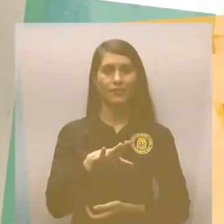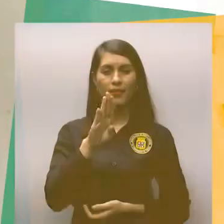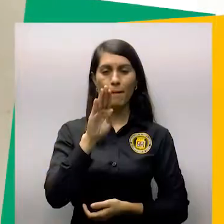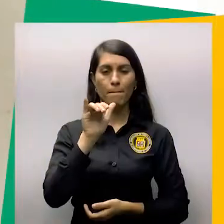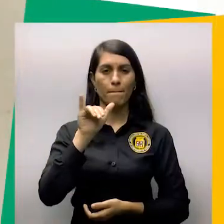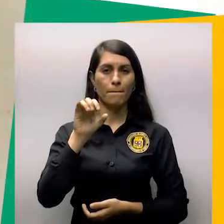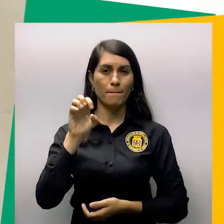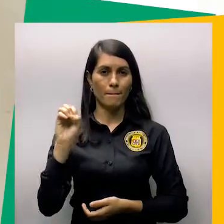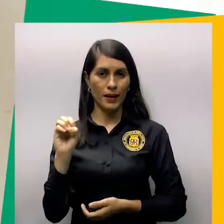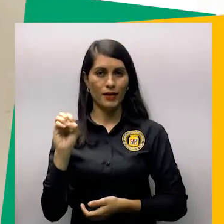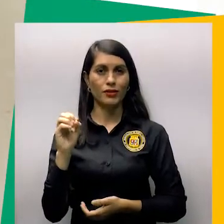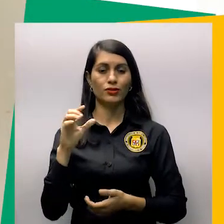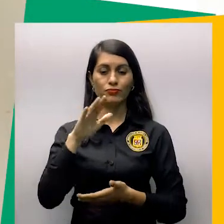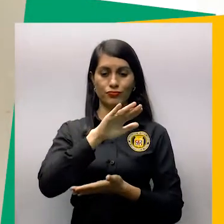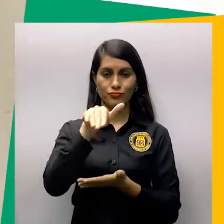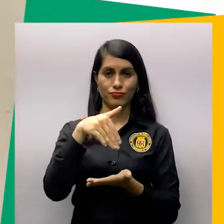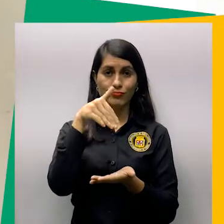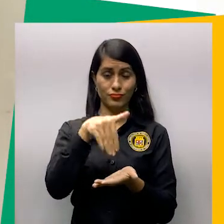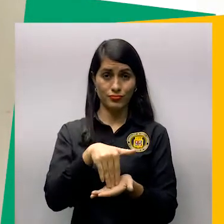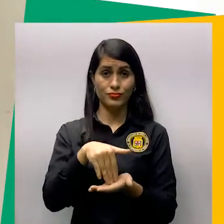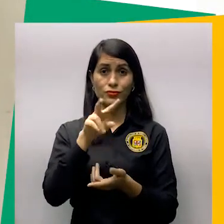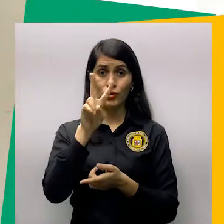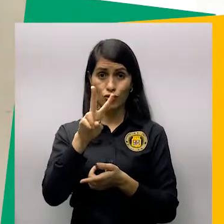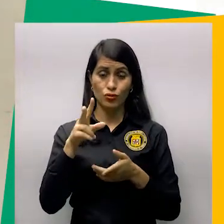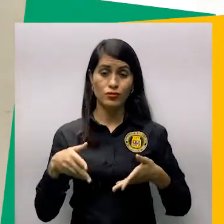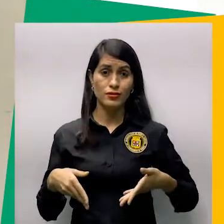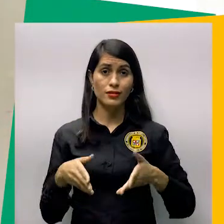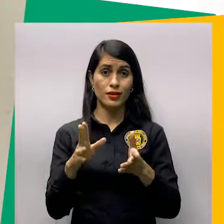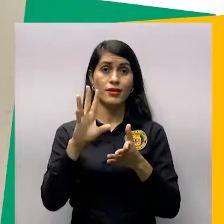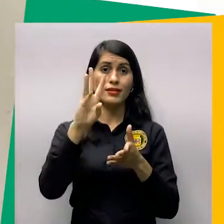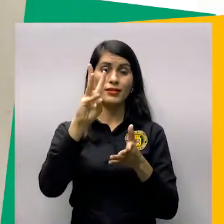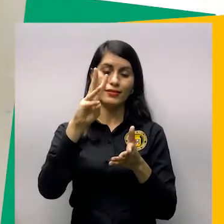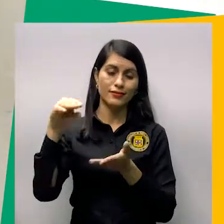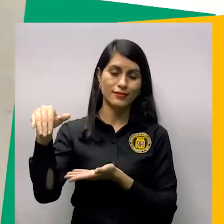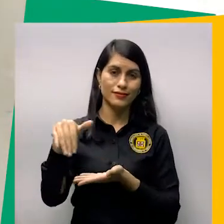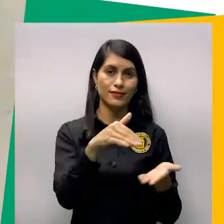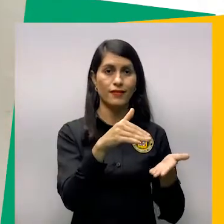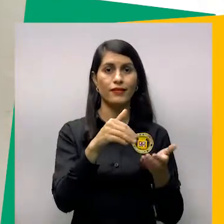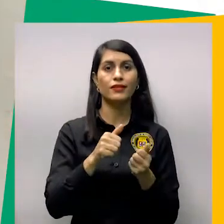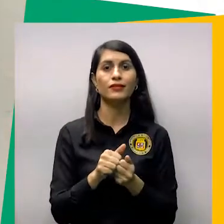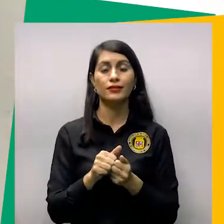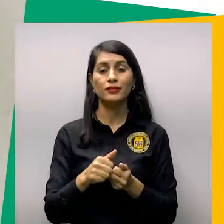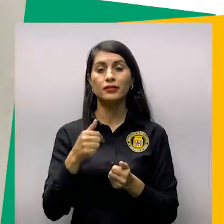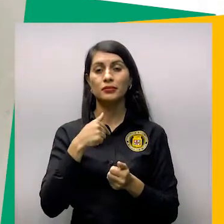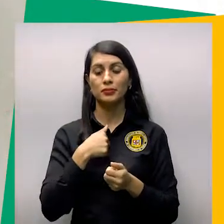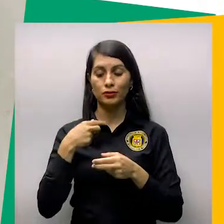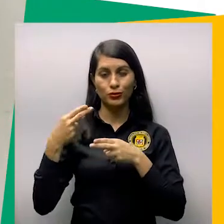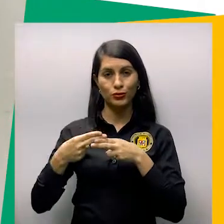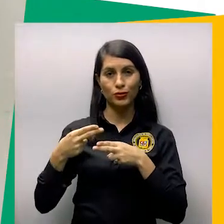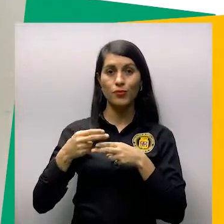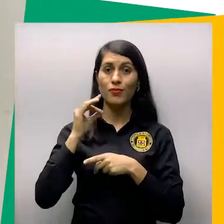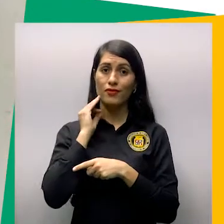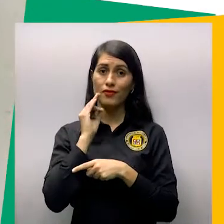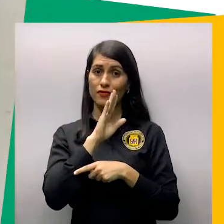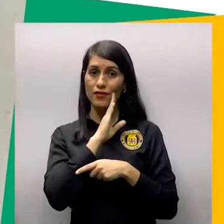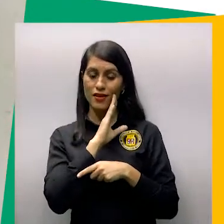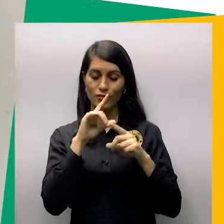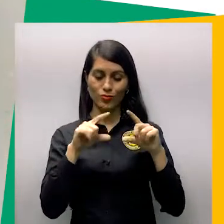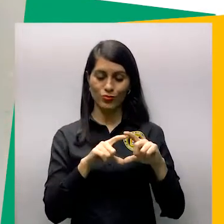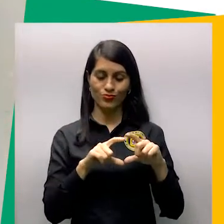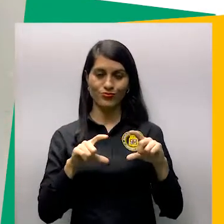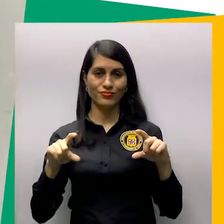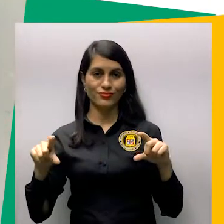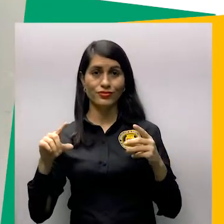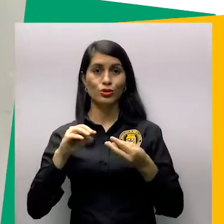Estamos ubicados en Barrio El Centro, en las dos calles, Sexta Avenida. En Facebook me pueden encontrar como Marcia Pavón, también la